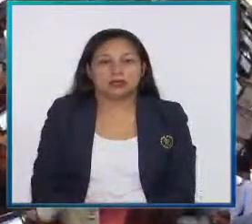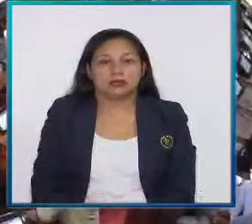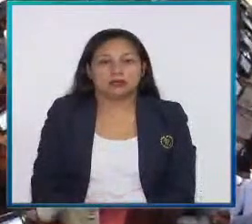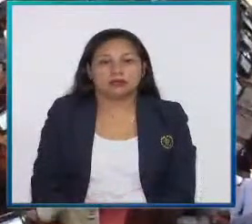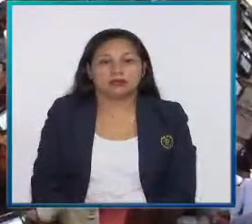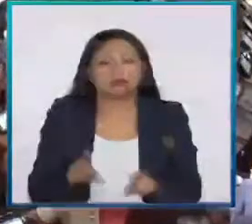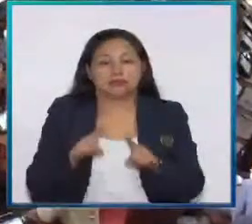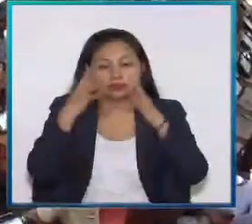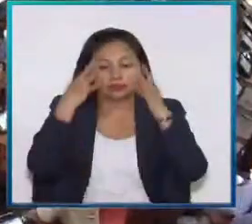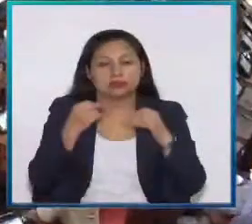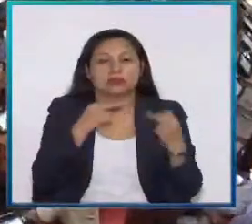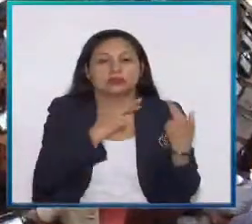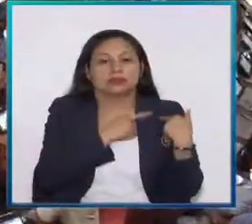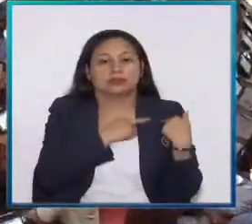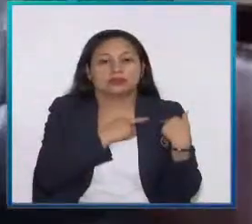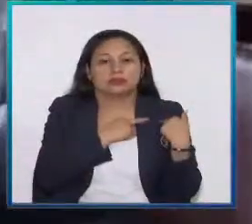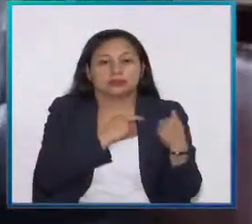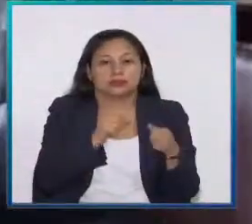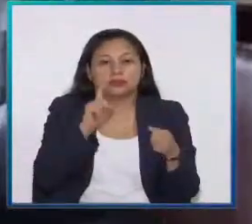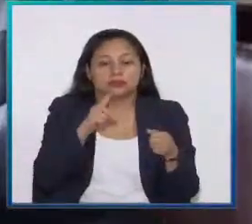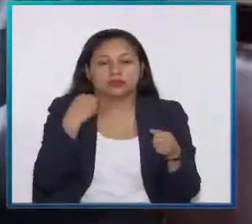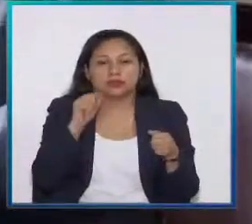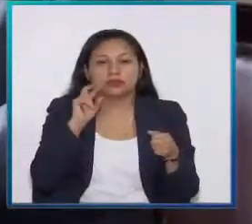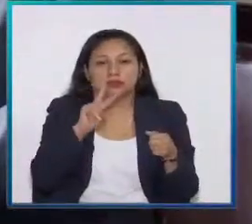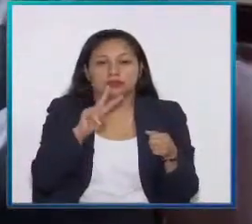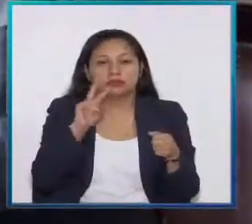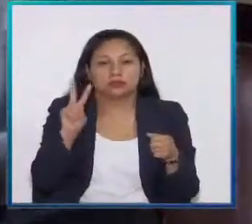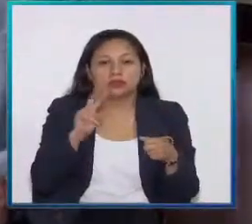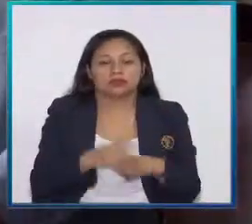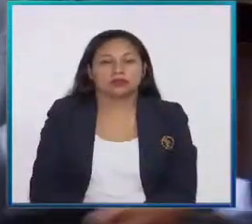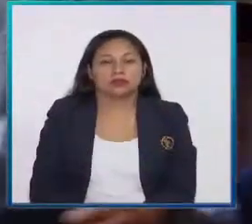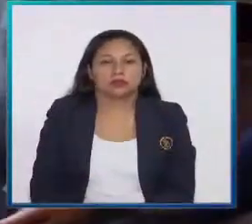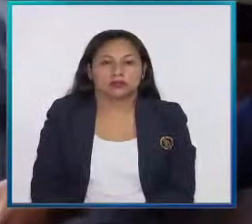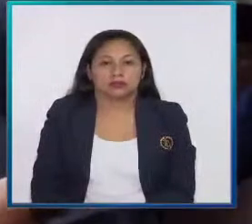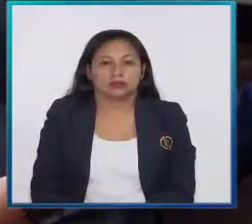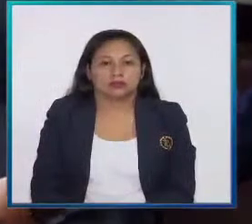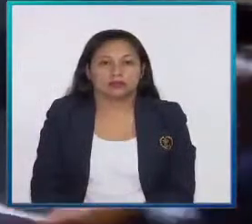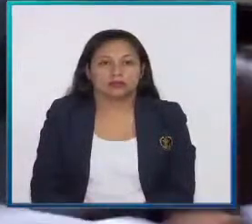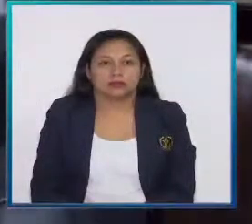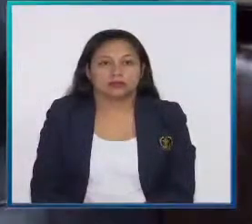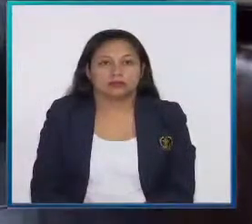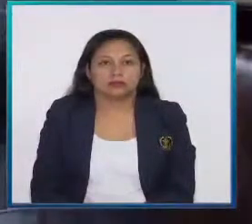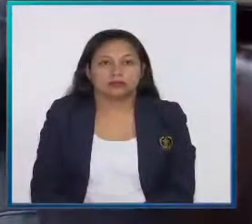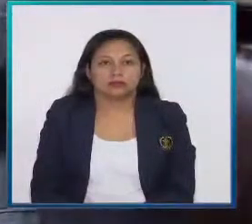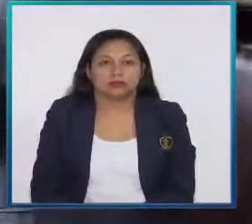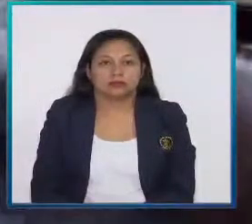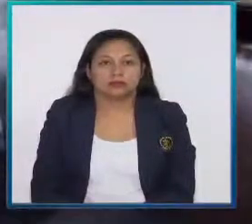A este acuerdo le corresponde el número 1-2022.